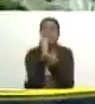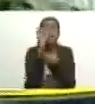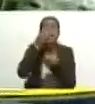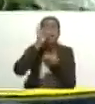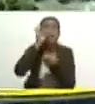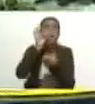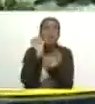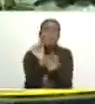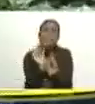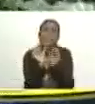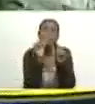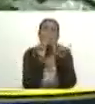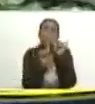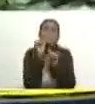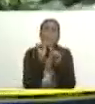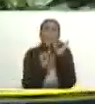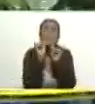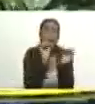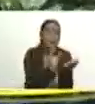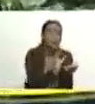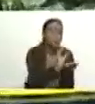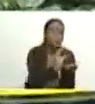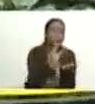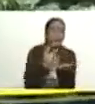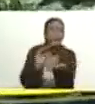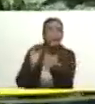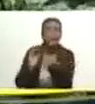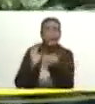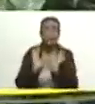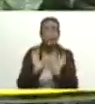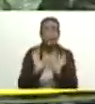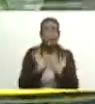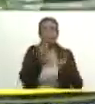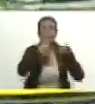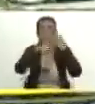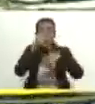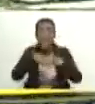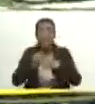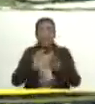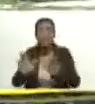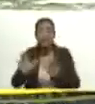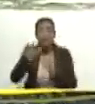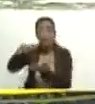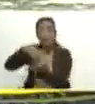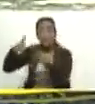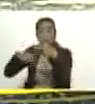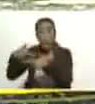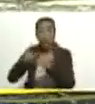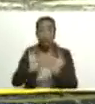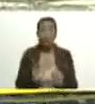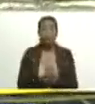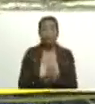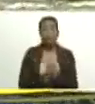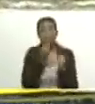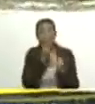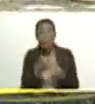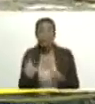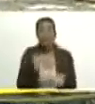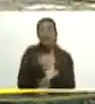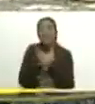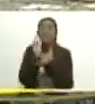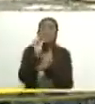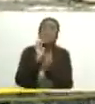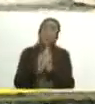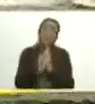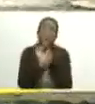¿ah? A este le dieron matica de café, dicen por ahí, ¿no? ¿Ah? Sí. Y bueno, que le regalen una matica